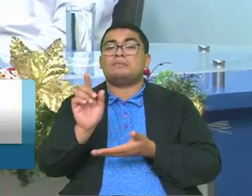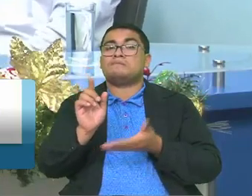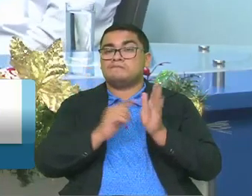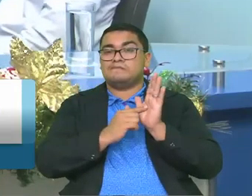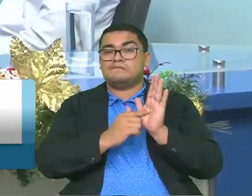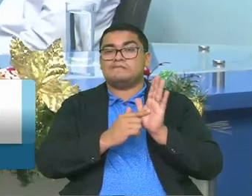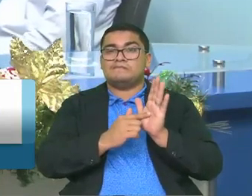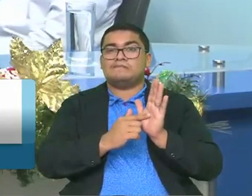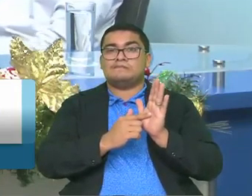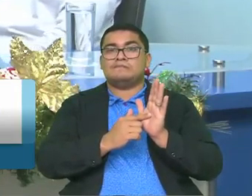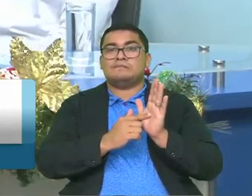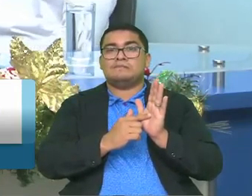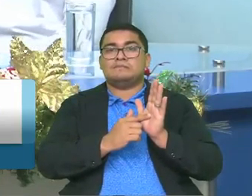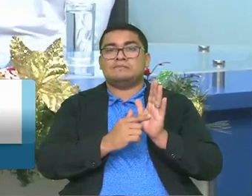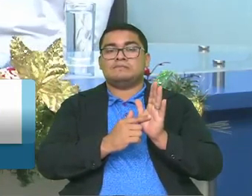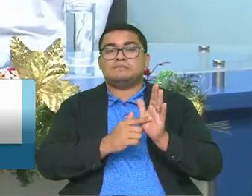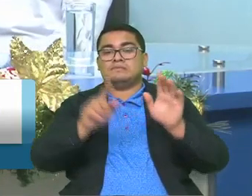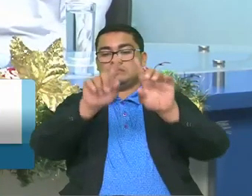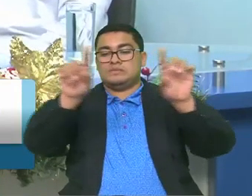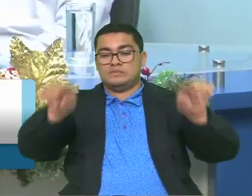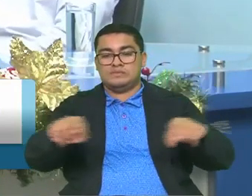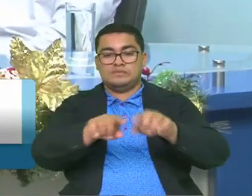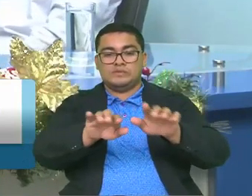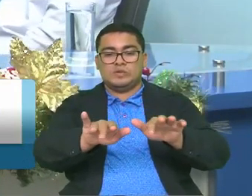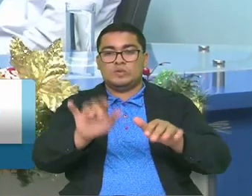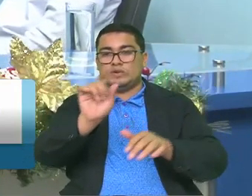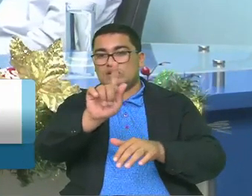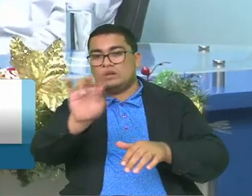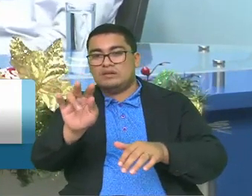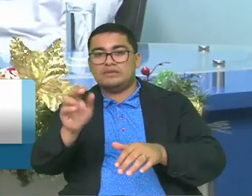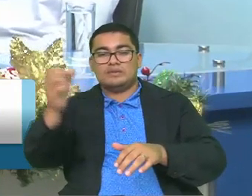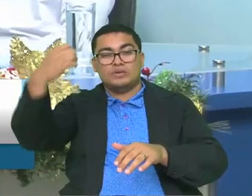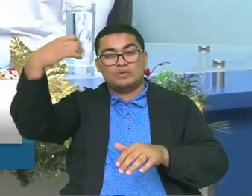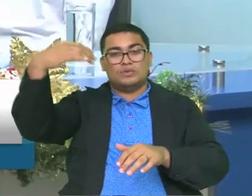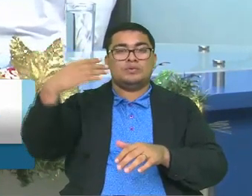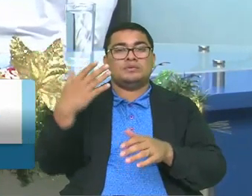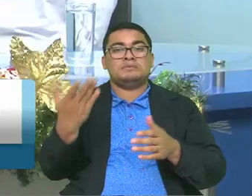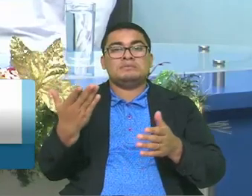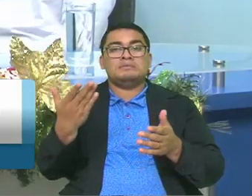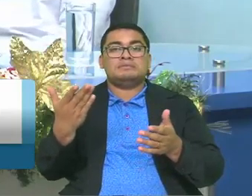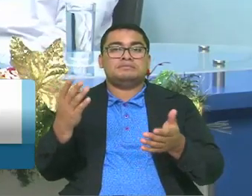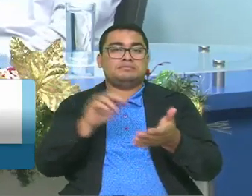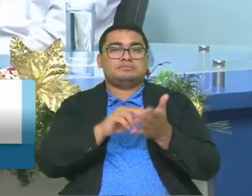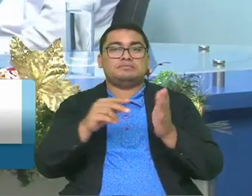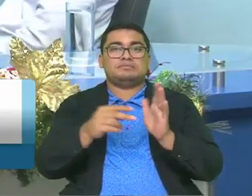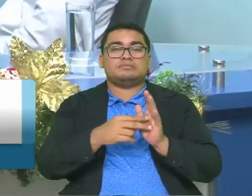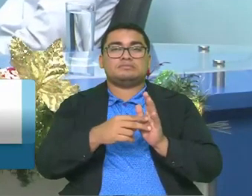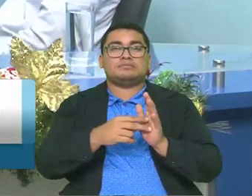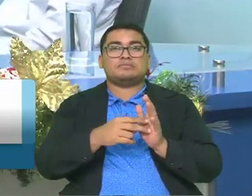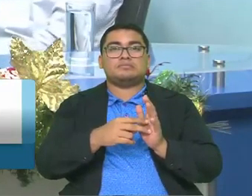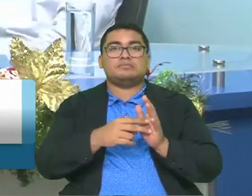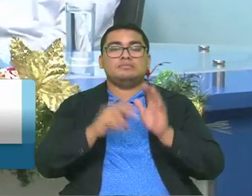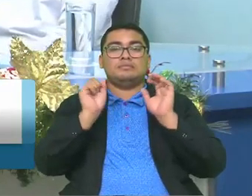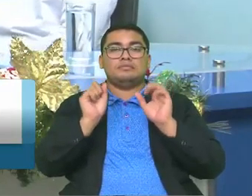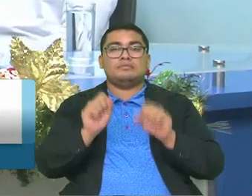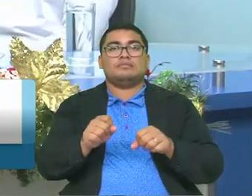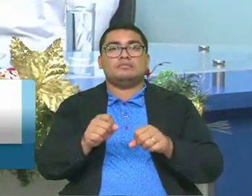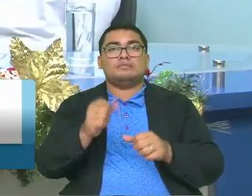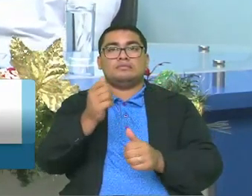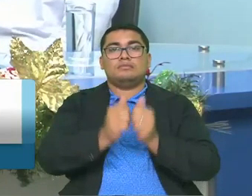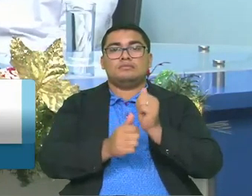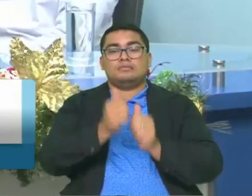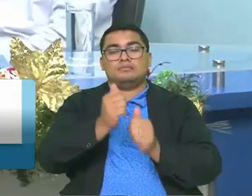luz, ¿no es también una de las causas de la neuritis óptica? Le pregunto, solo para dejar claro a los amigos televidentes. De manera directa